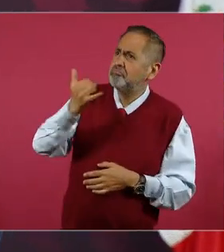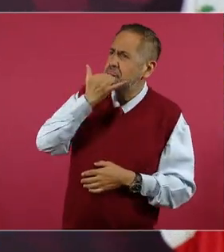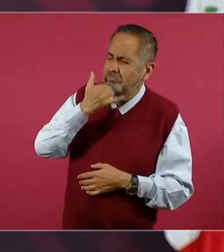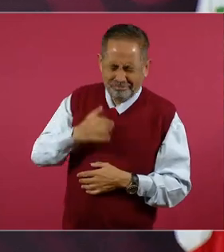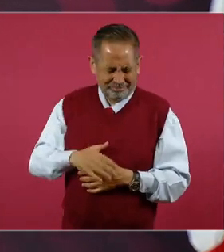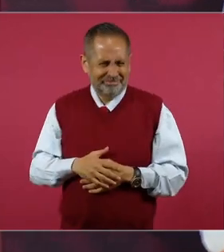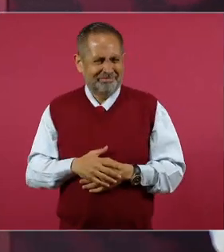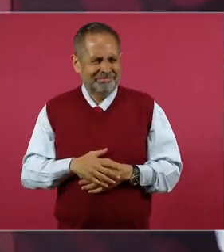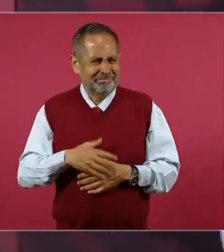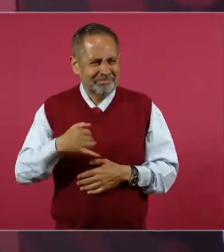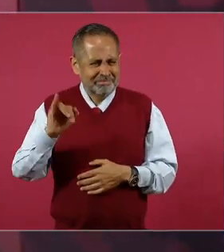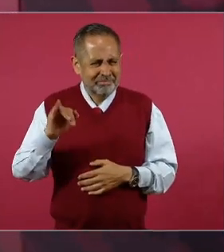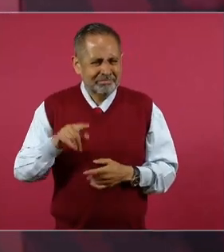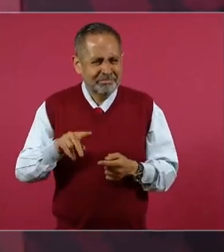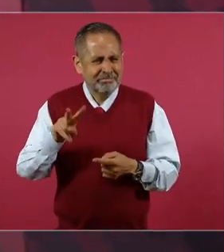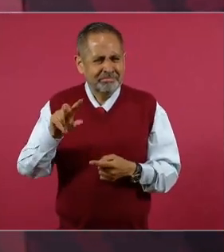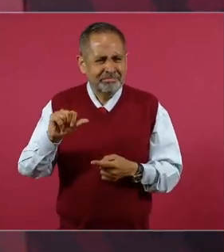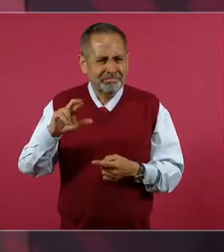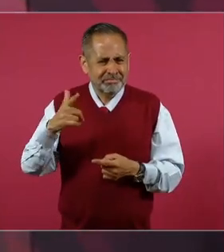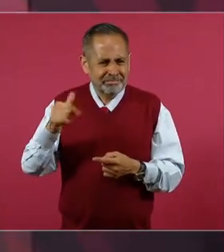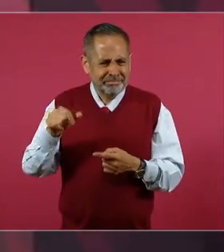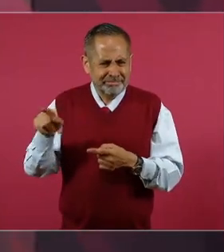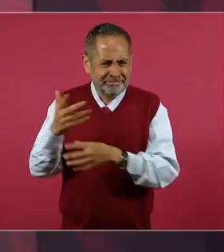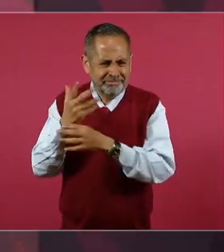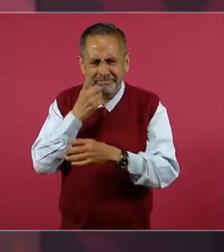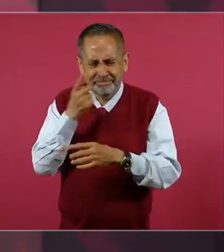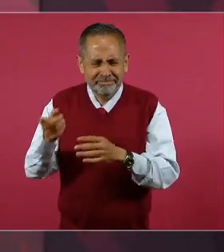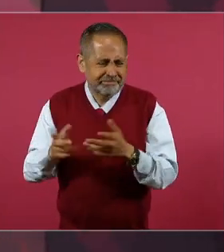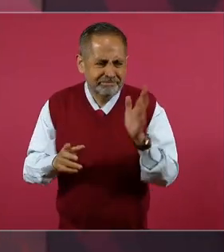¿sí? Y otras